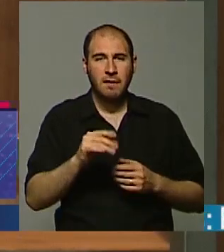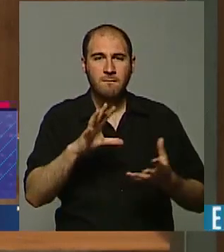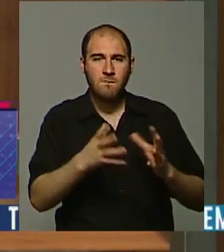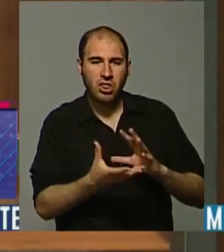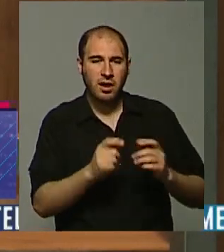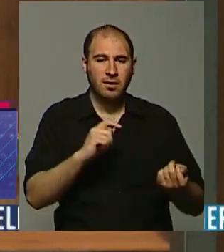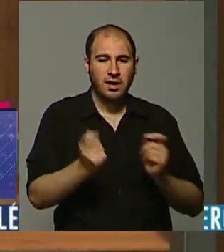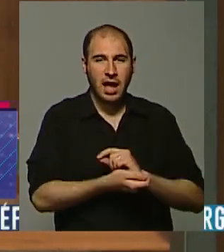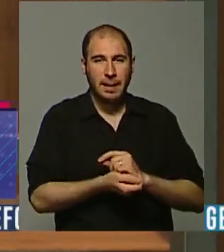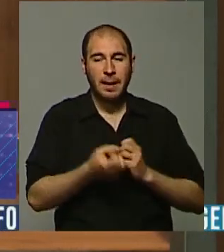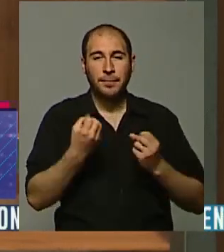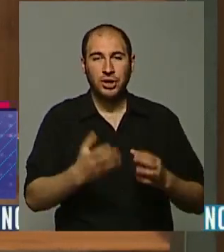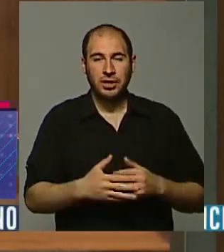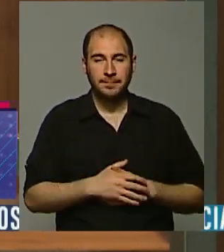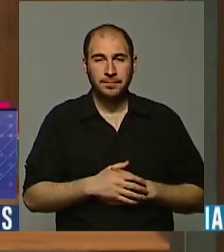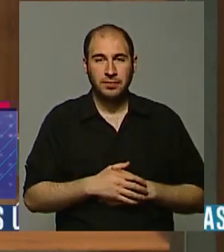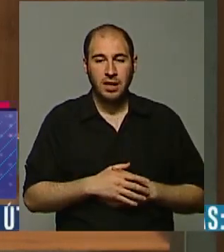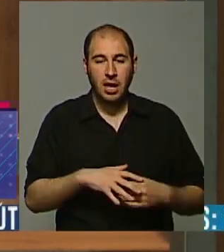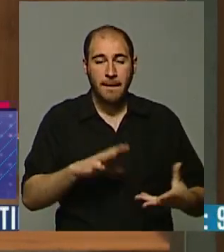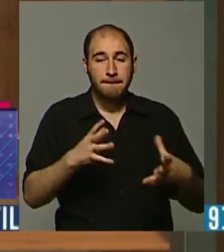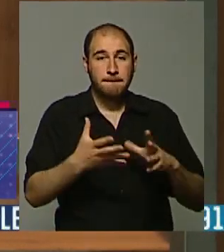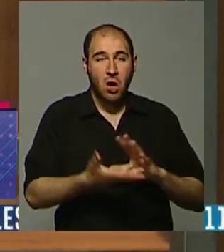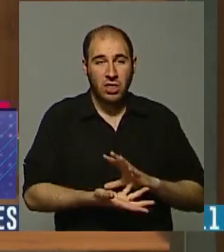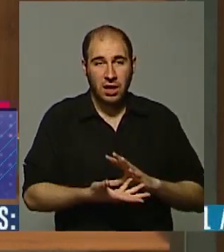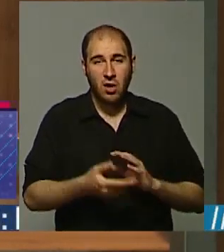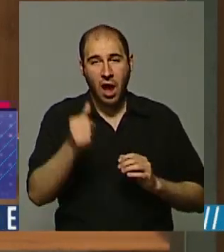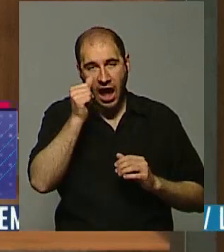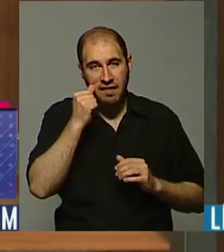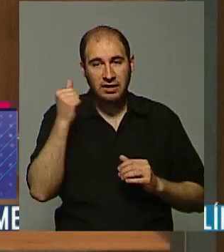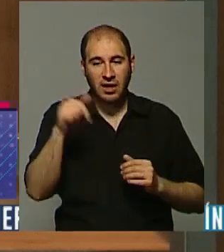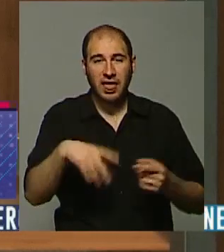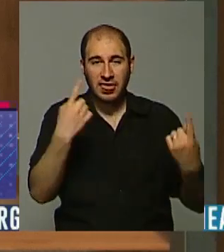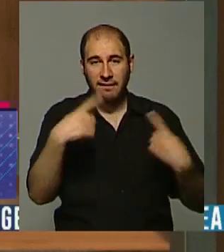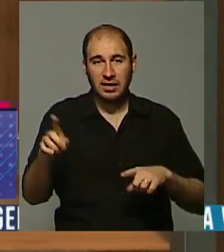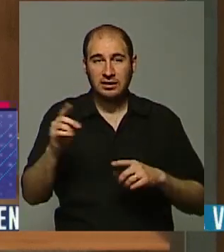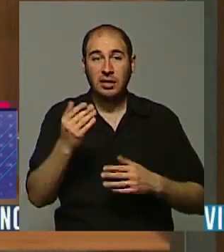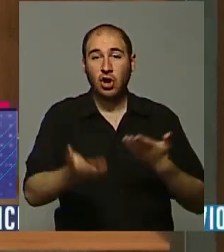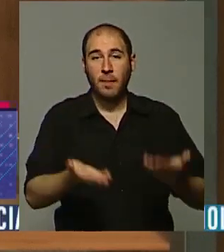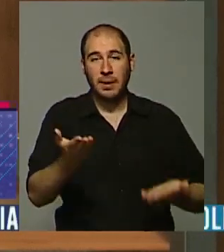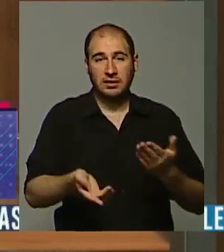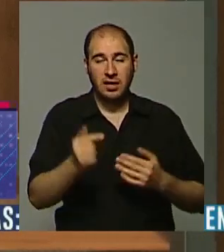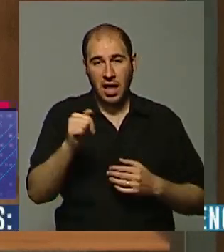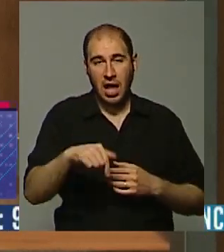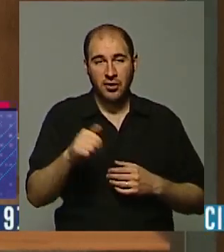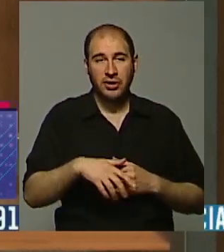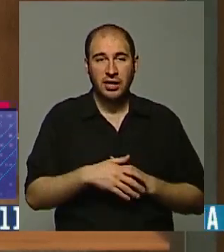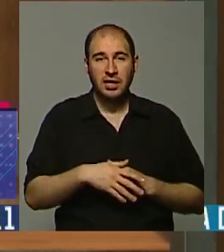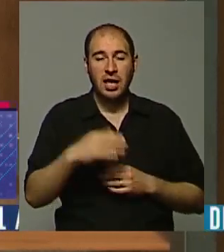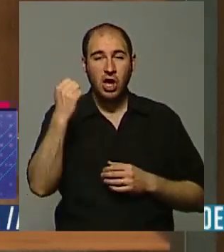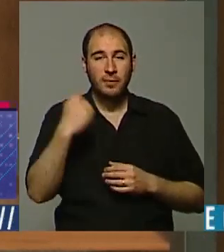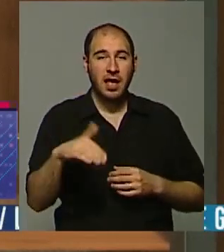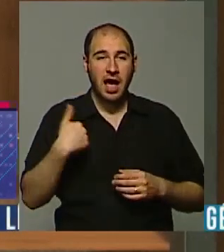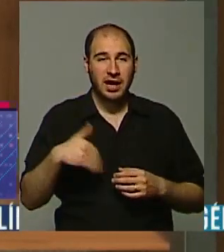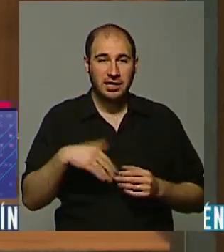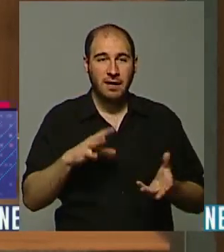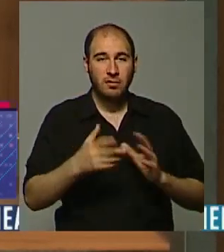modelo, porque convengamos que el modelo que puede llegar a seguir Alberto Fernández es distinto al que se está implementando actualmente en la economía argentina